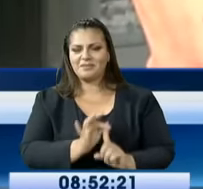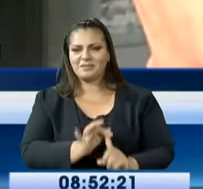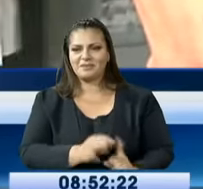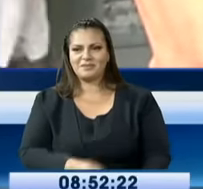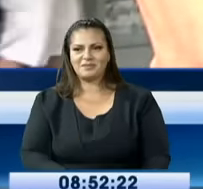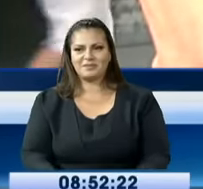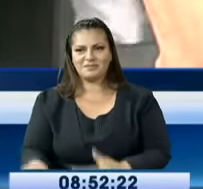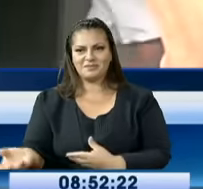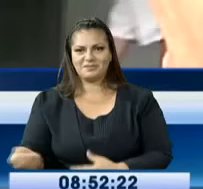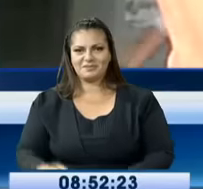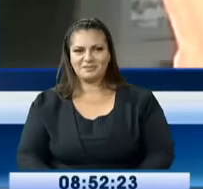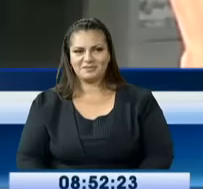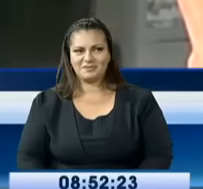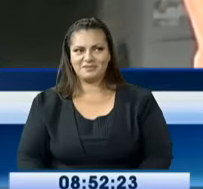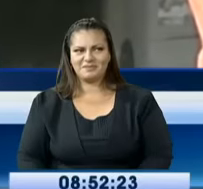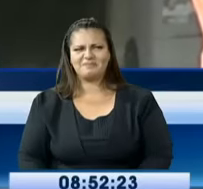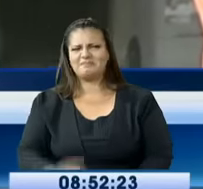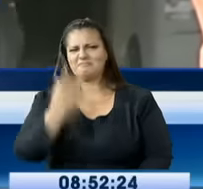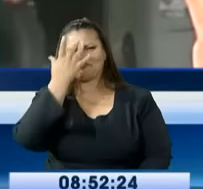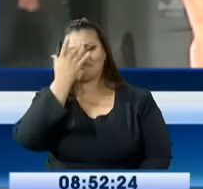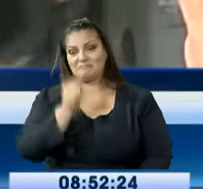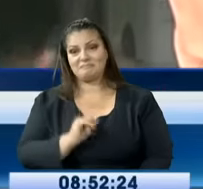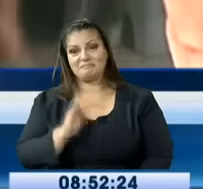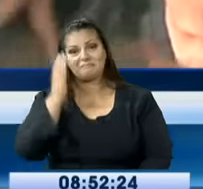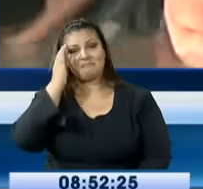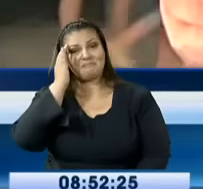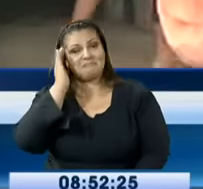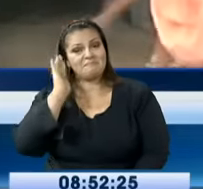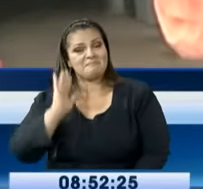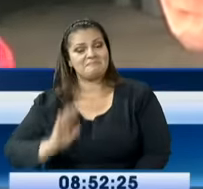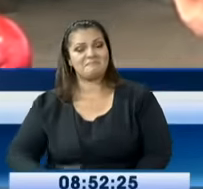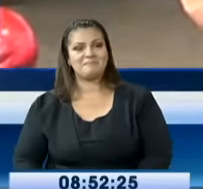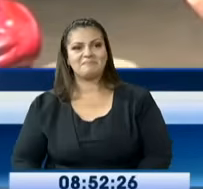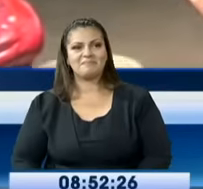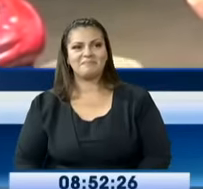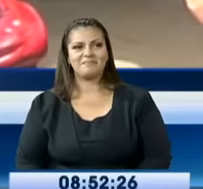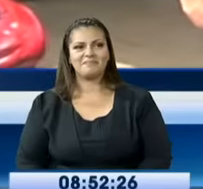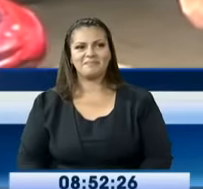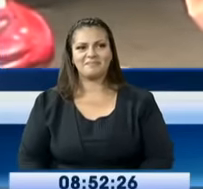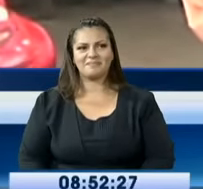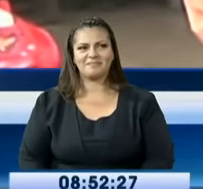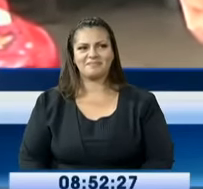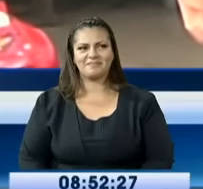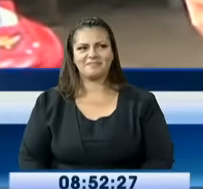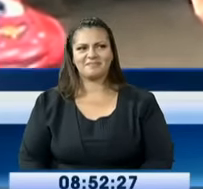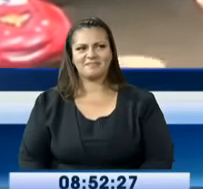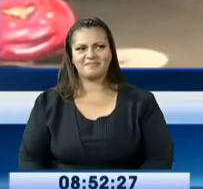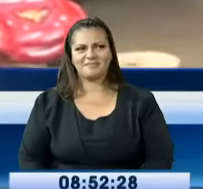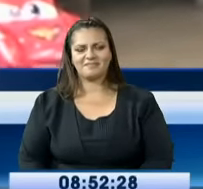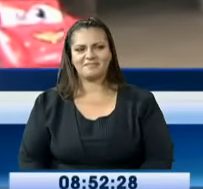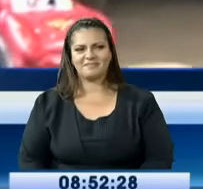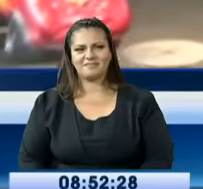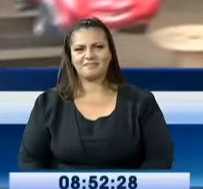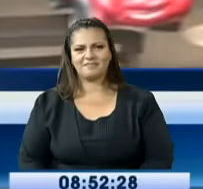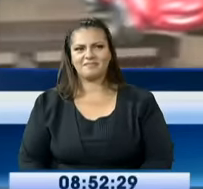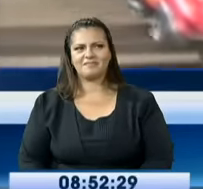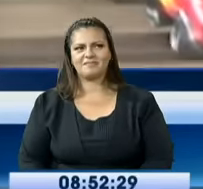los compañeros, lo quieren comprar para llevarlo al canal. Oiga, ¿usted también tiene así Popeye? No.